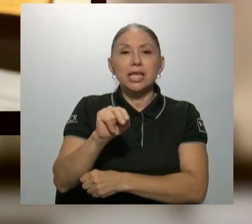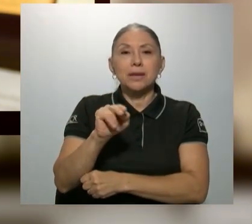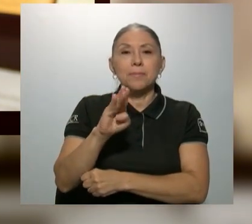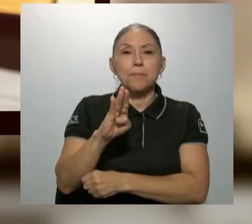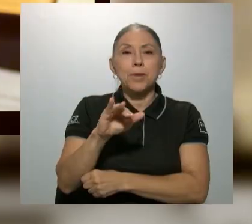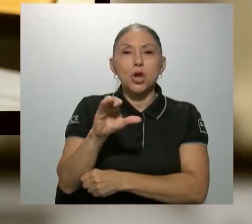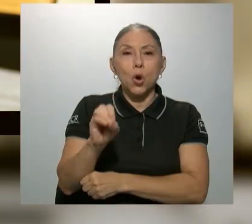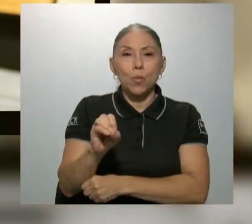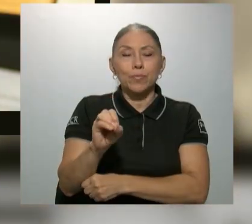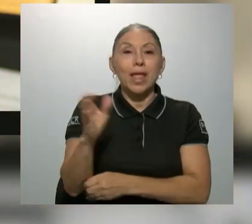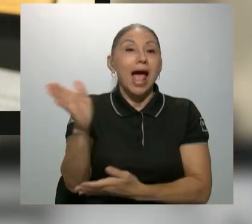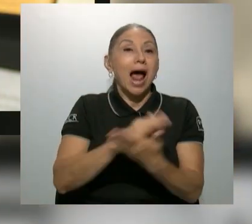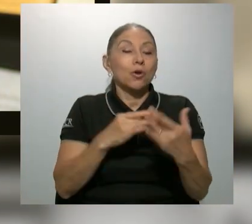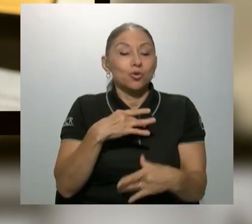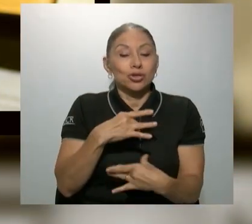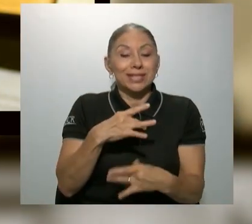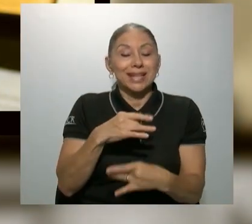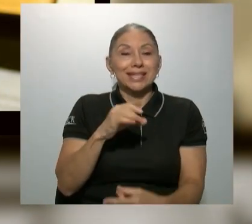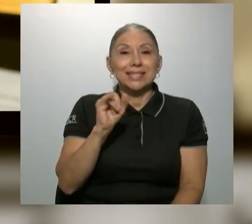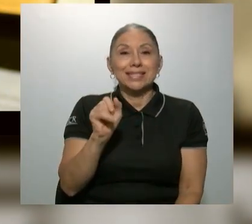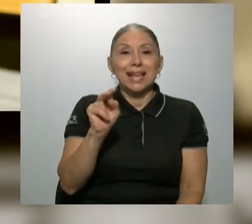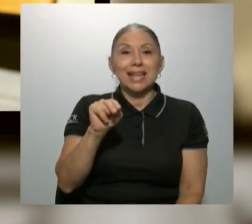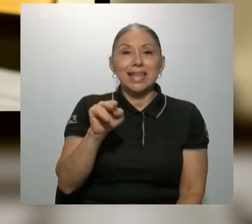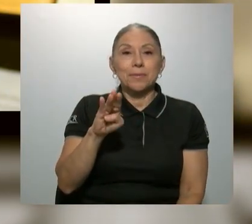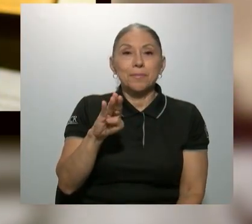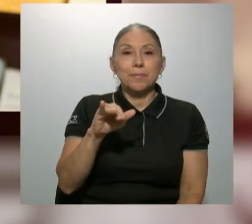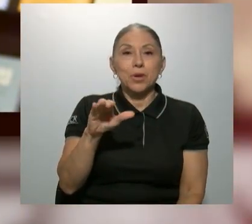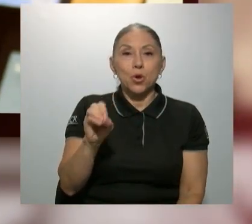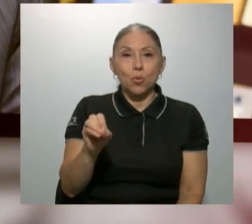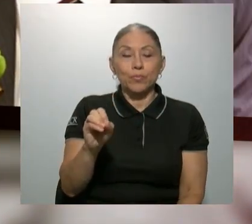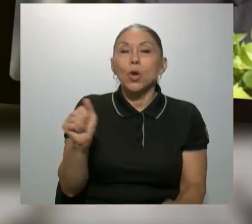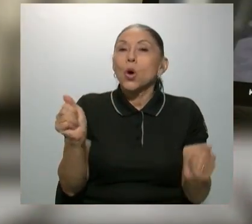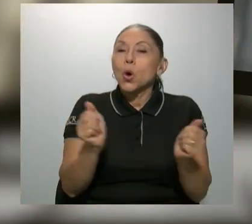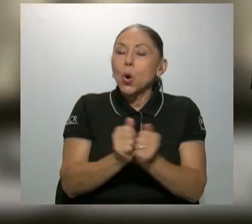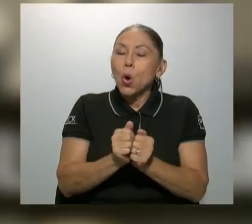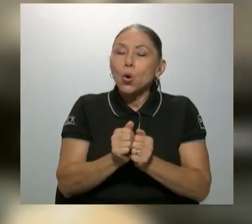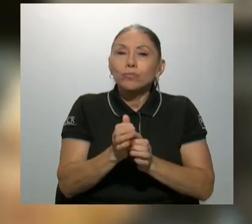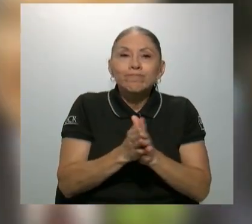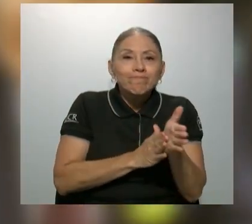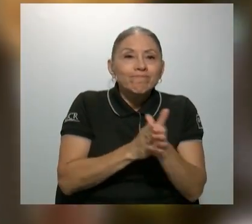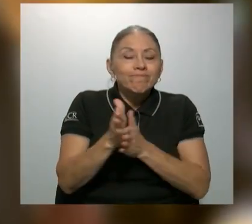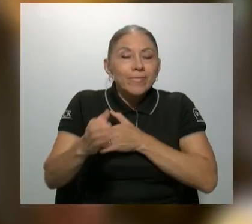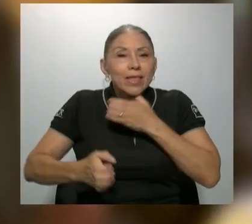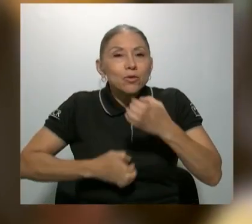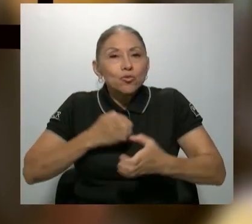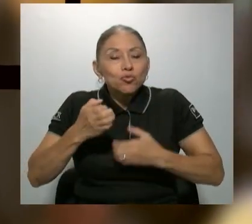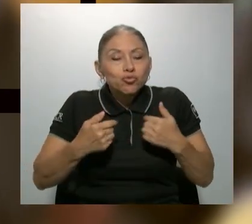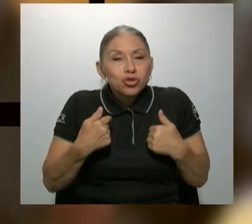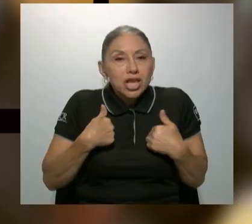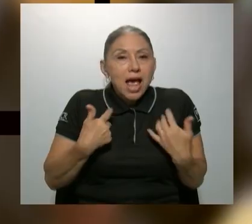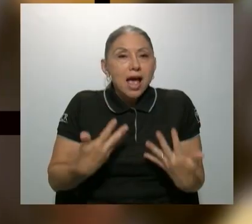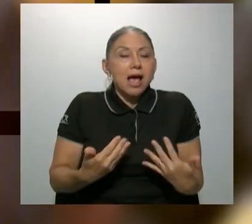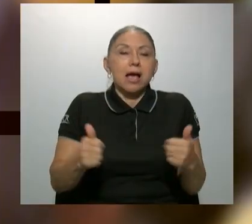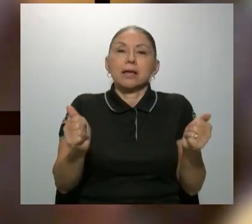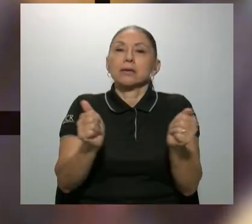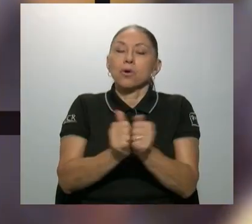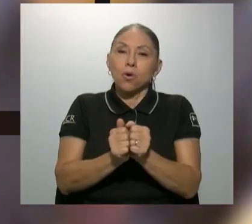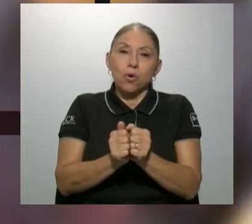intereses del INVIO, con mucho entusiasmo de mi parte, con una